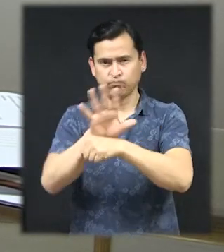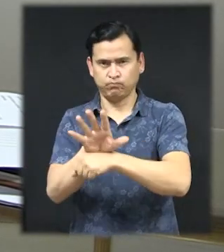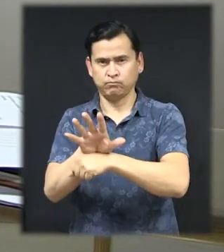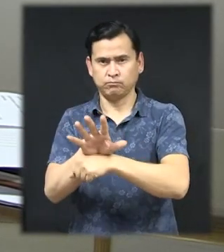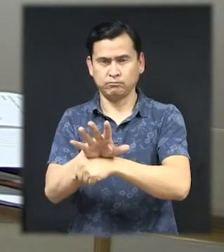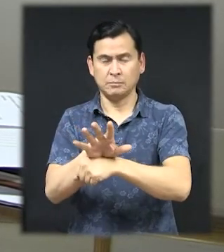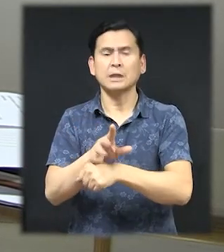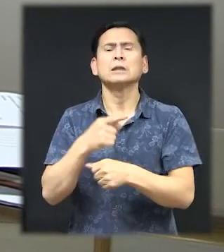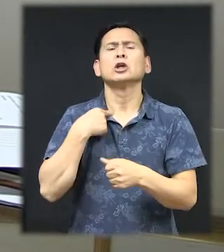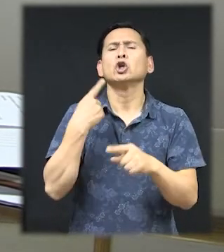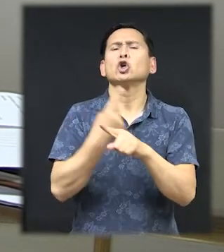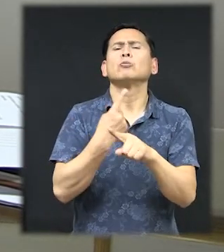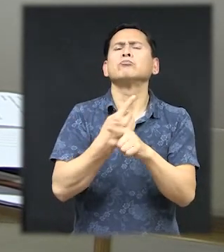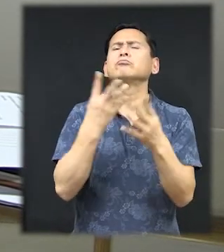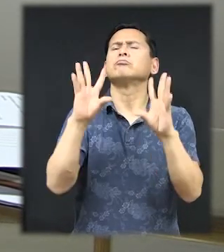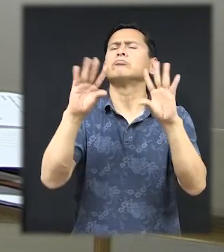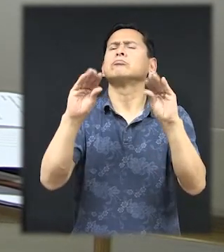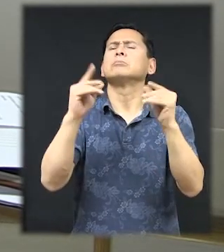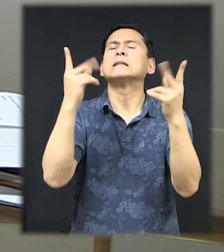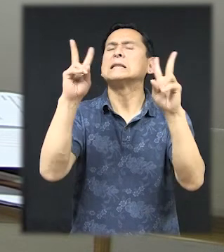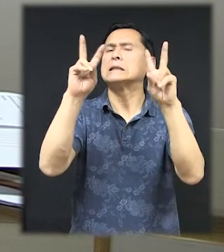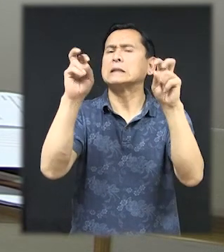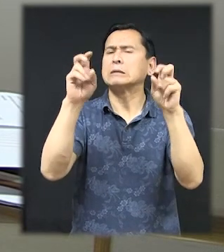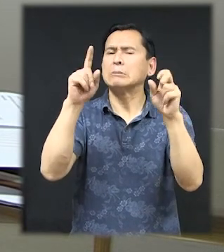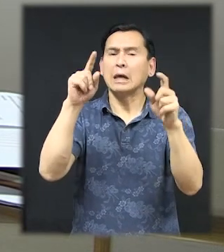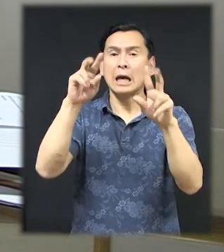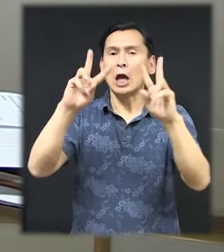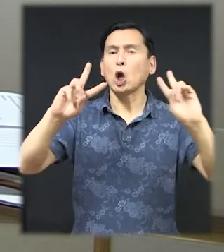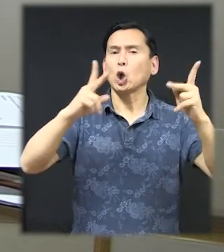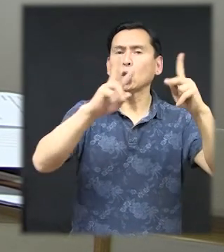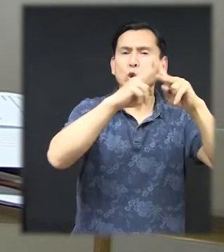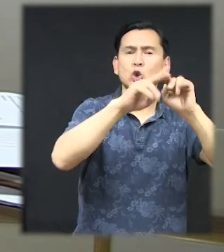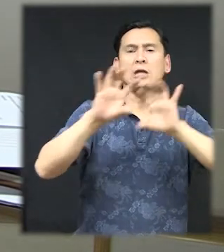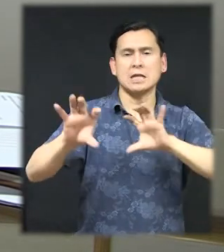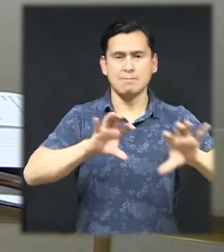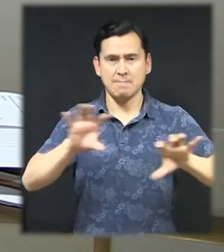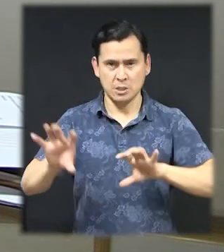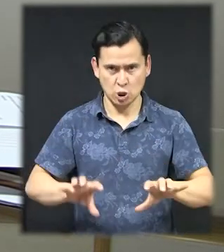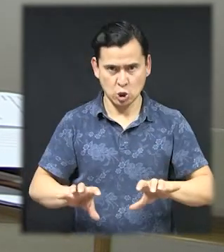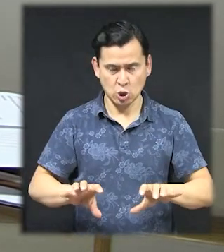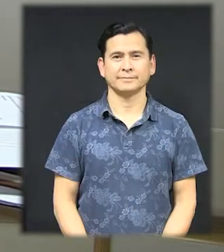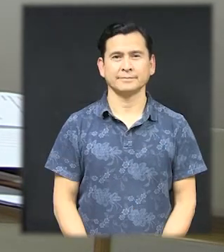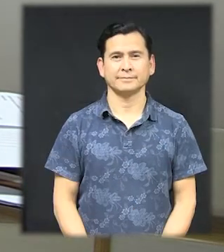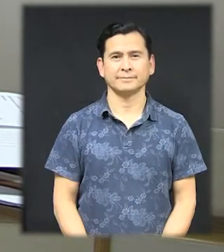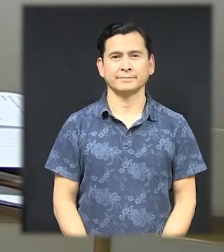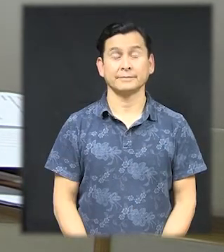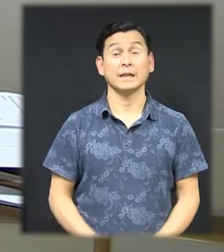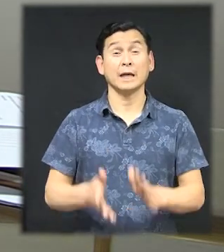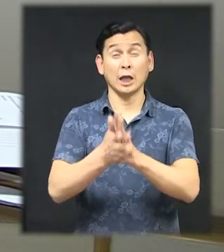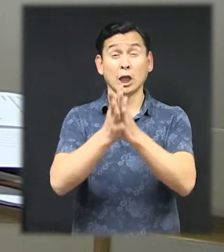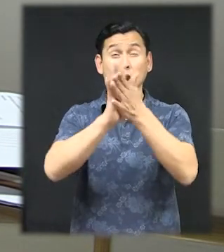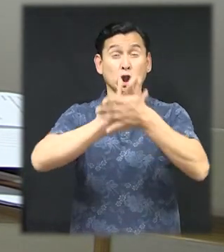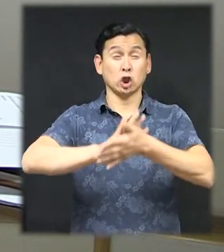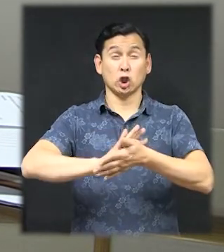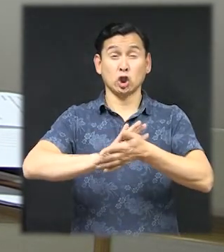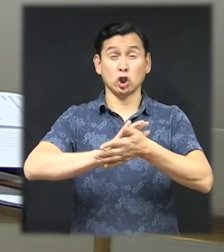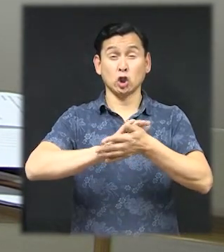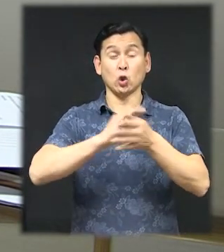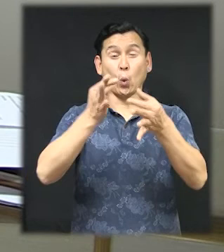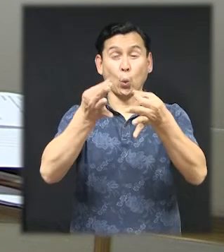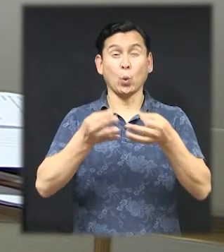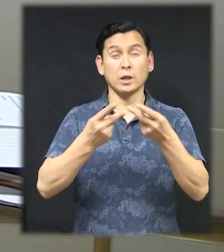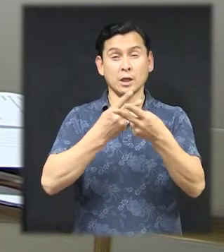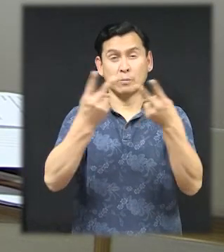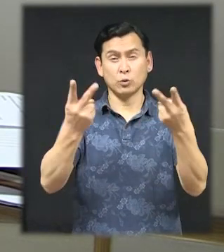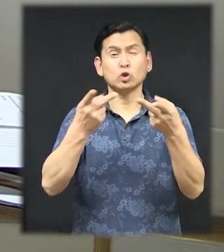2021. Eso es todo en cuanto a esta cuenta pública. Los insto a que en el contexto de toda esta información nos